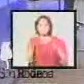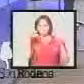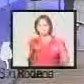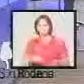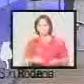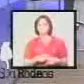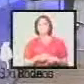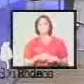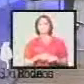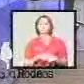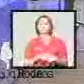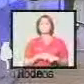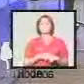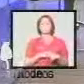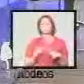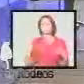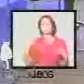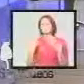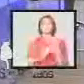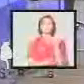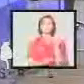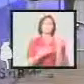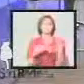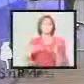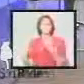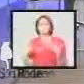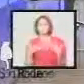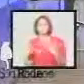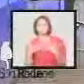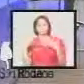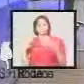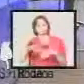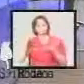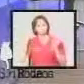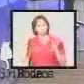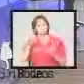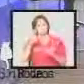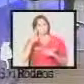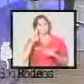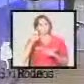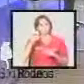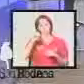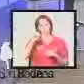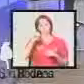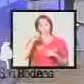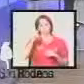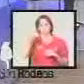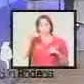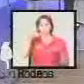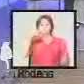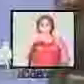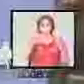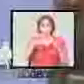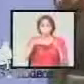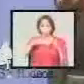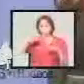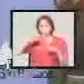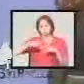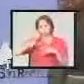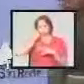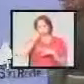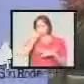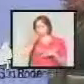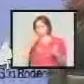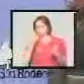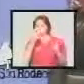de muy escasos recursos tiene la opción de un bono de vivienda, o tienen esa opción donde tienen otras facilidades.